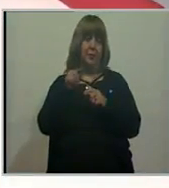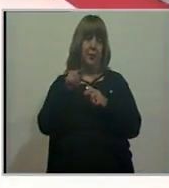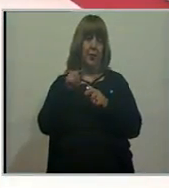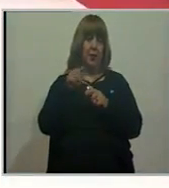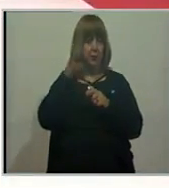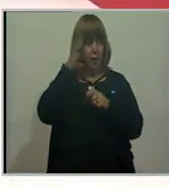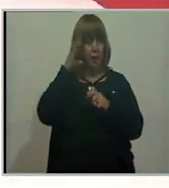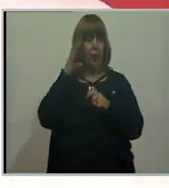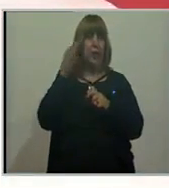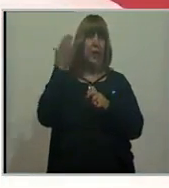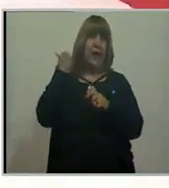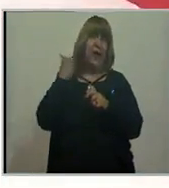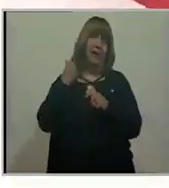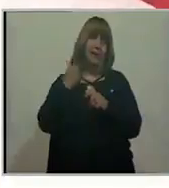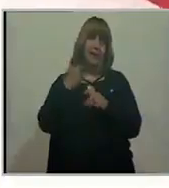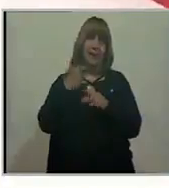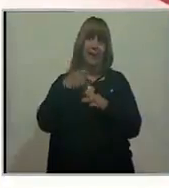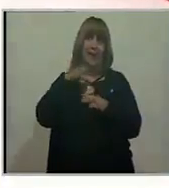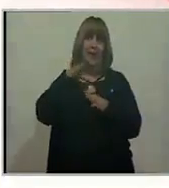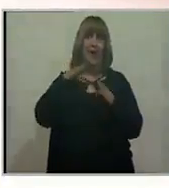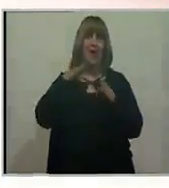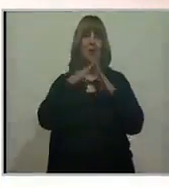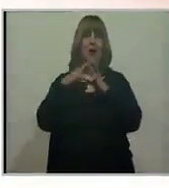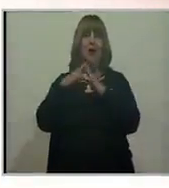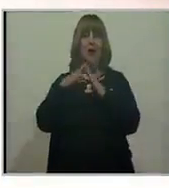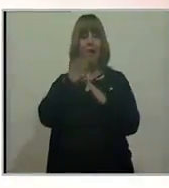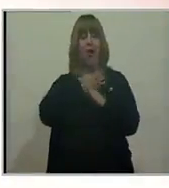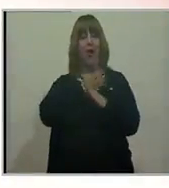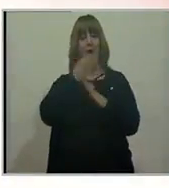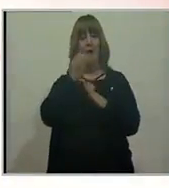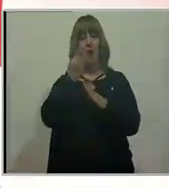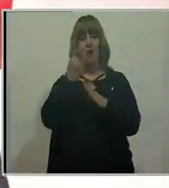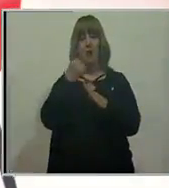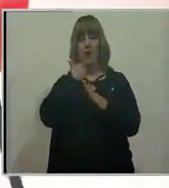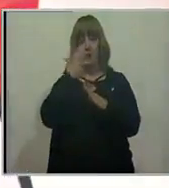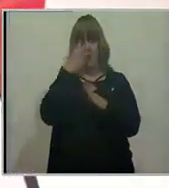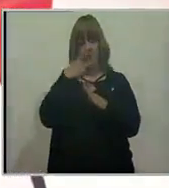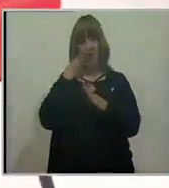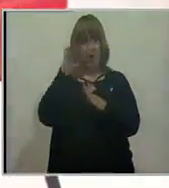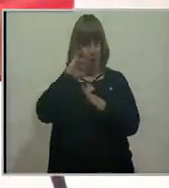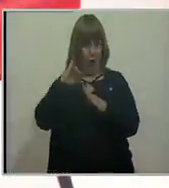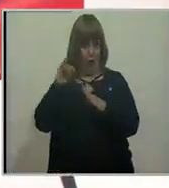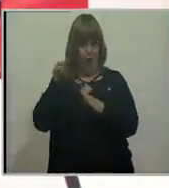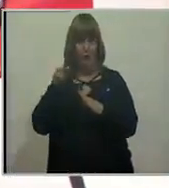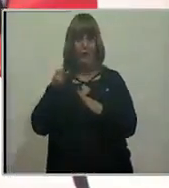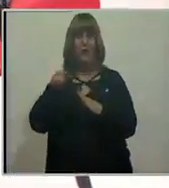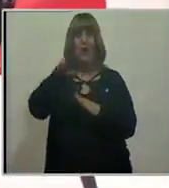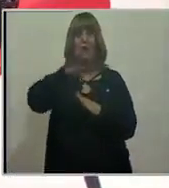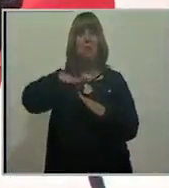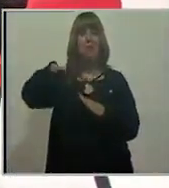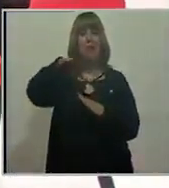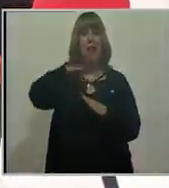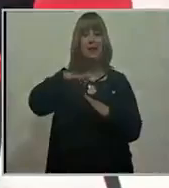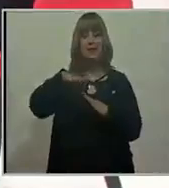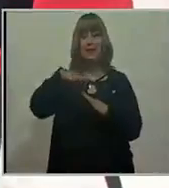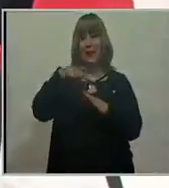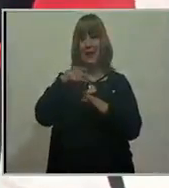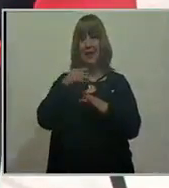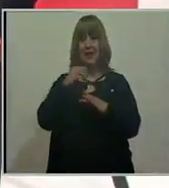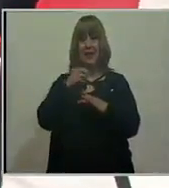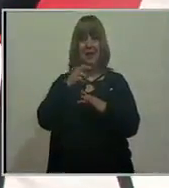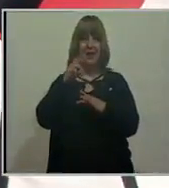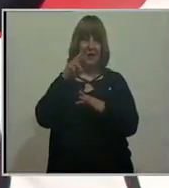me trae el recuerdo de la Plaza Bernardo Raskin del barrio Fuji en Godoy Cruz, donde yo vivo. Hacía 2 meses que había inaugurado la